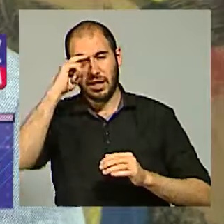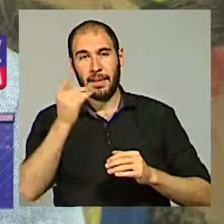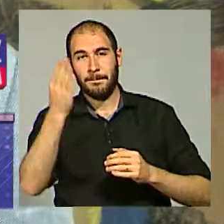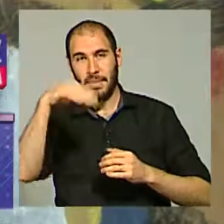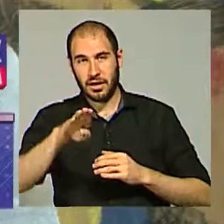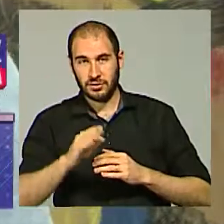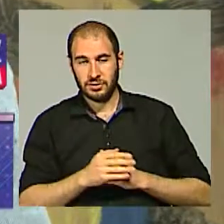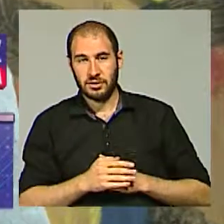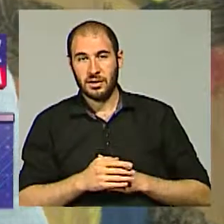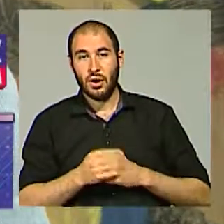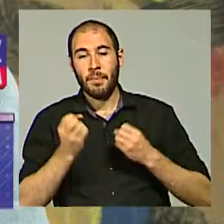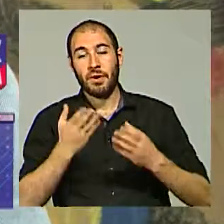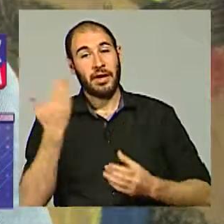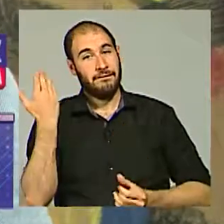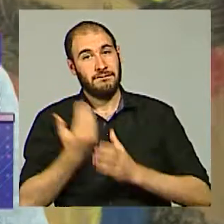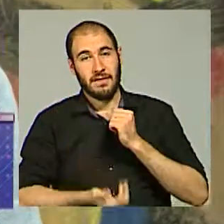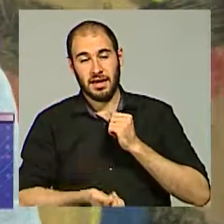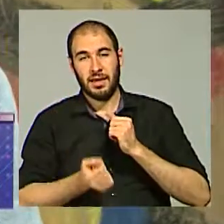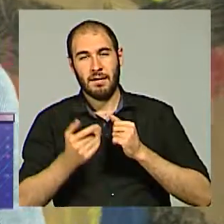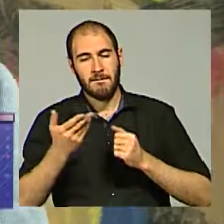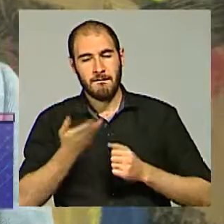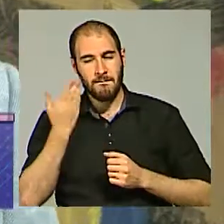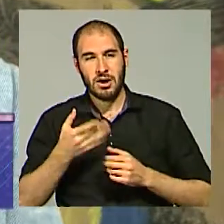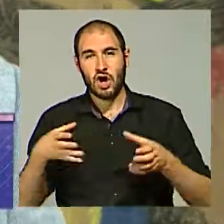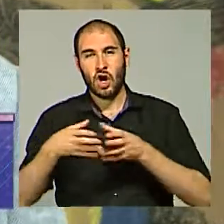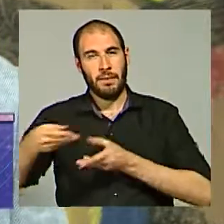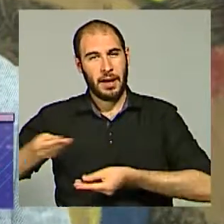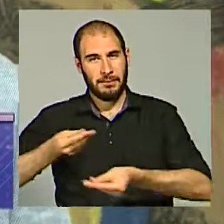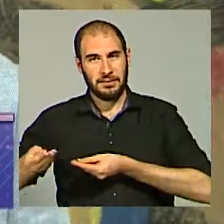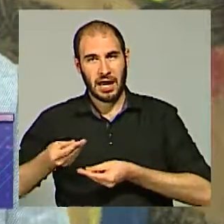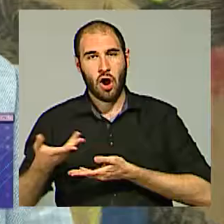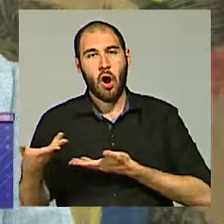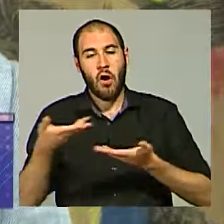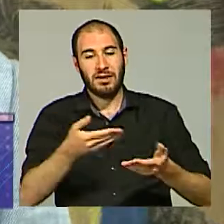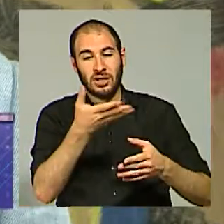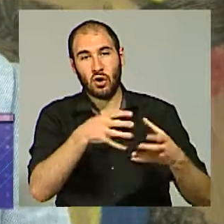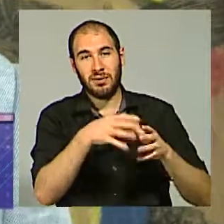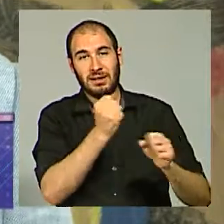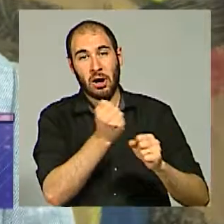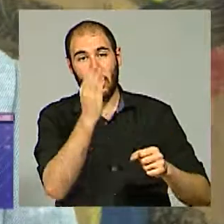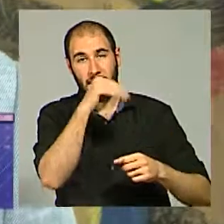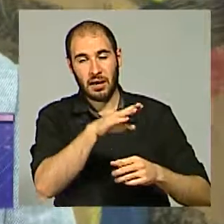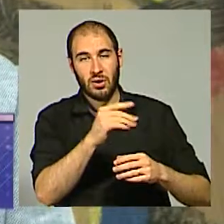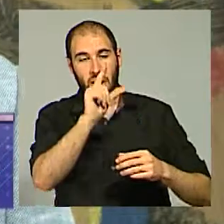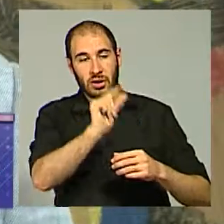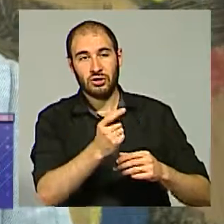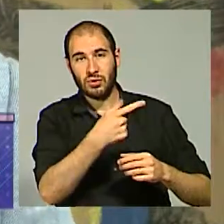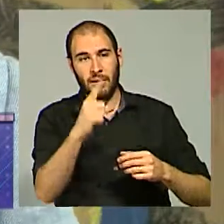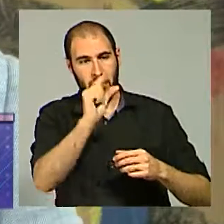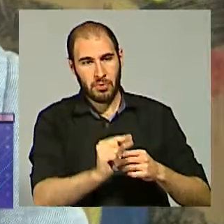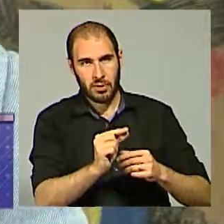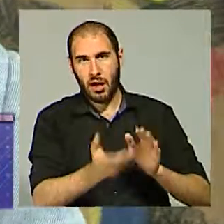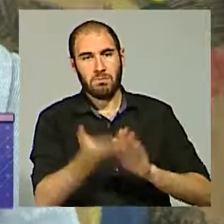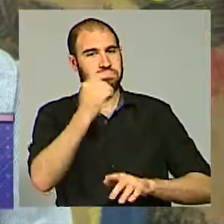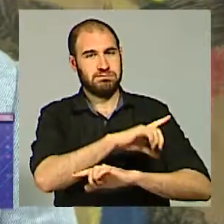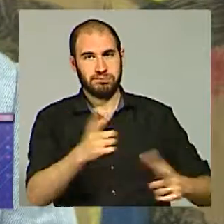en virtud del fracaso y la provocación del sector empresario al ofrecerle a los trabajadores bancario una rebaja salarial en vez